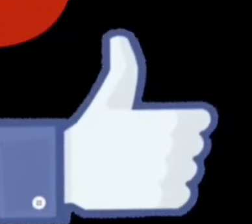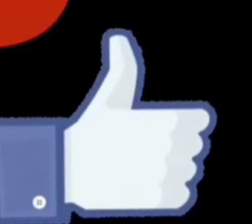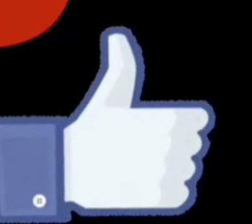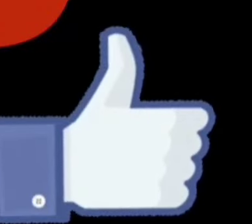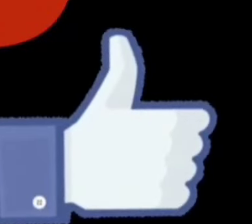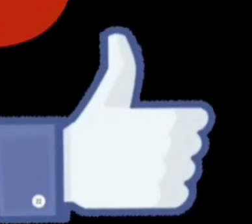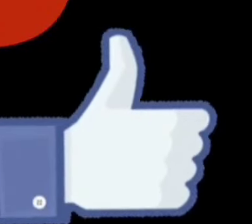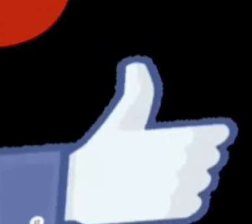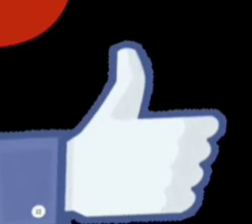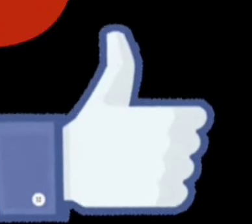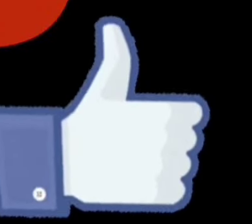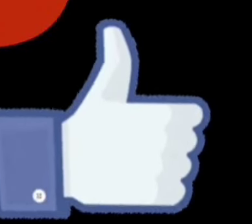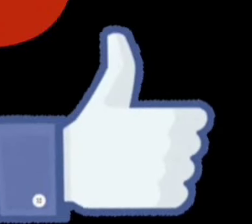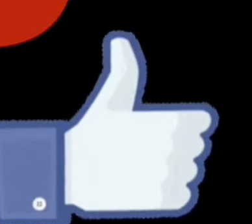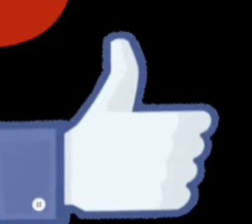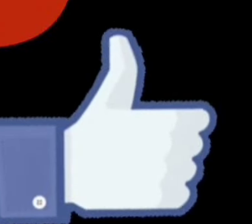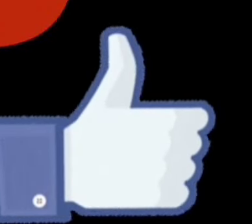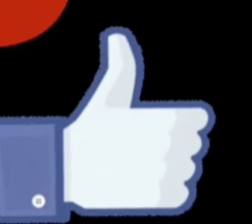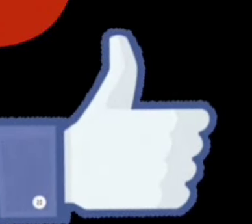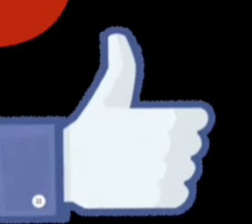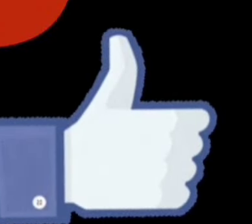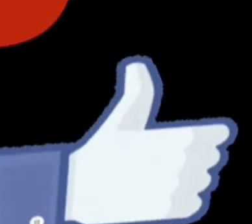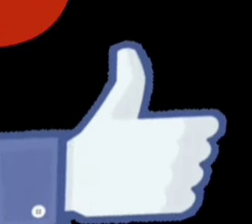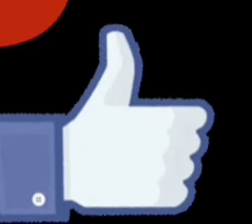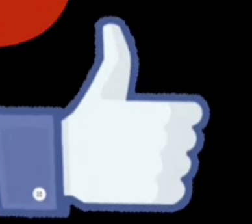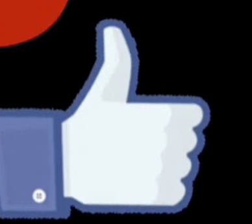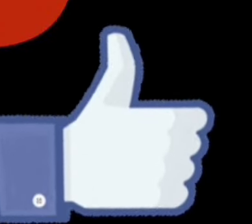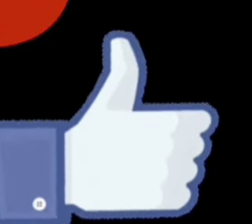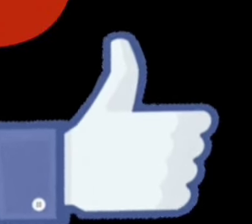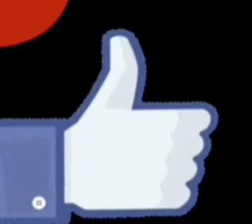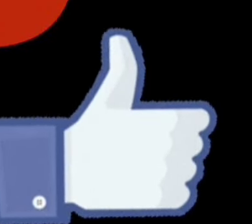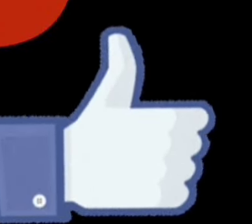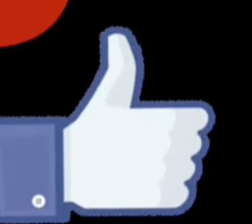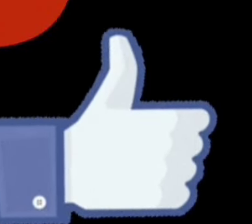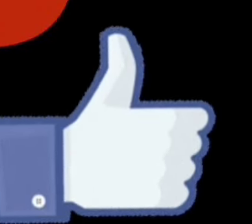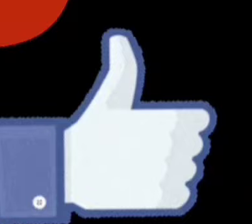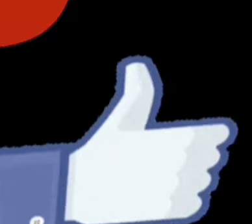Suscríbete, comparte el video, comenta y deja tu poderoso like. Muchas gracias.